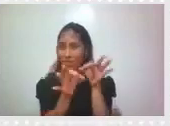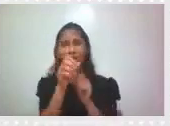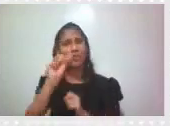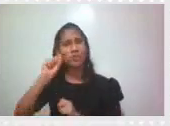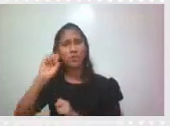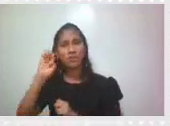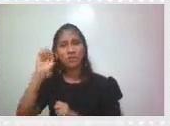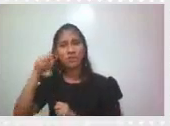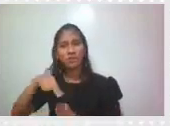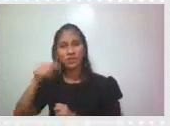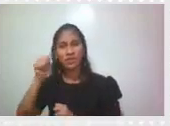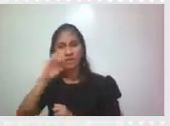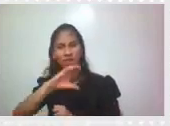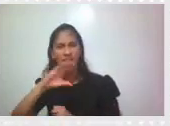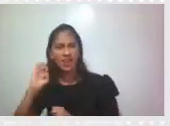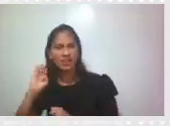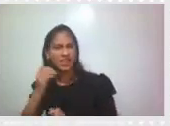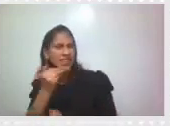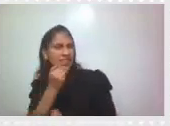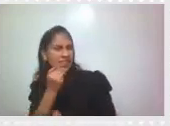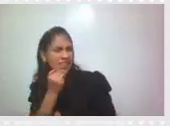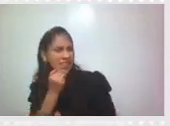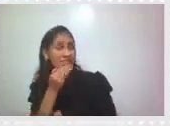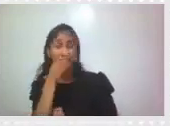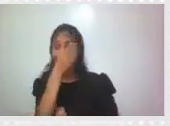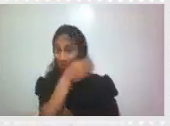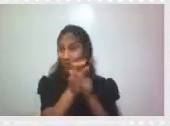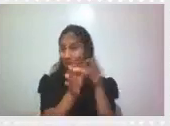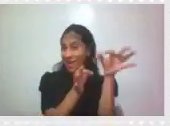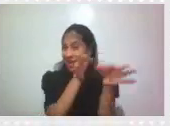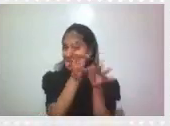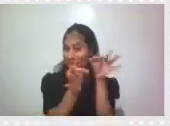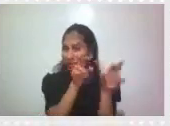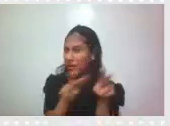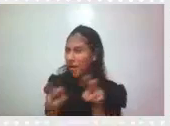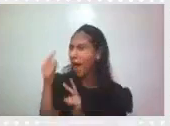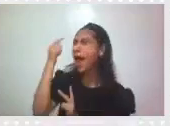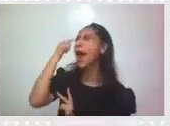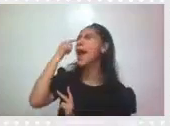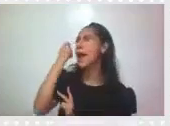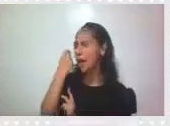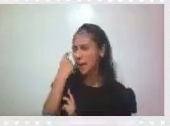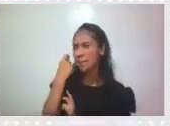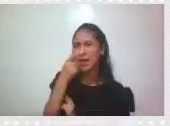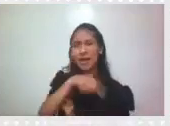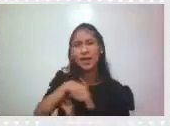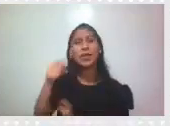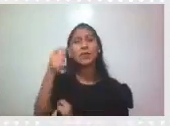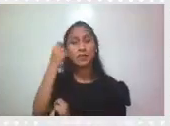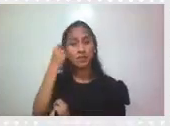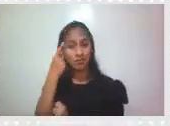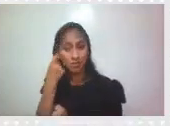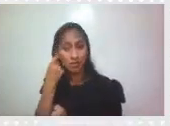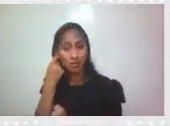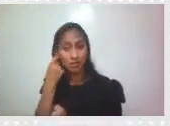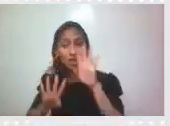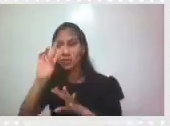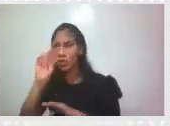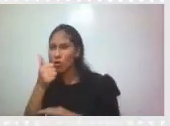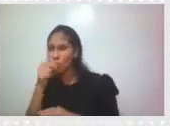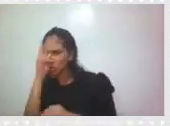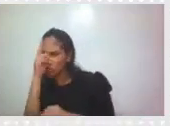SENASA, que sepan de qué se tratan los mecanismos de participación ciudadana, no los confundan con lo de la consulta